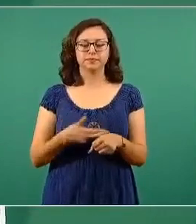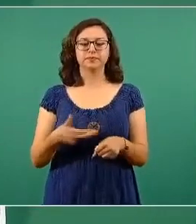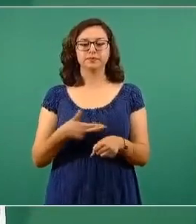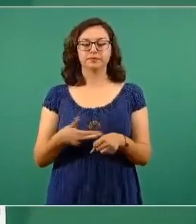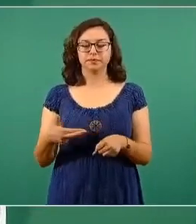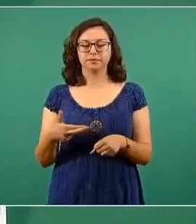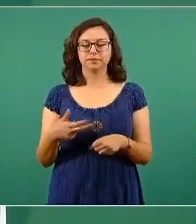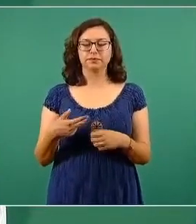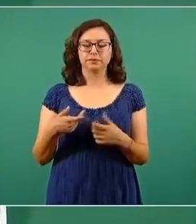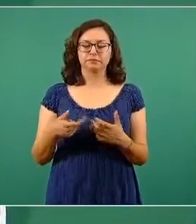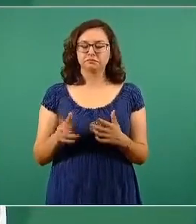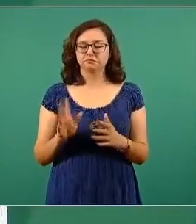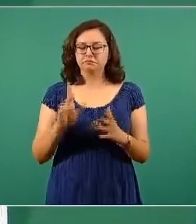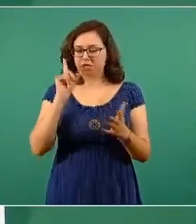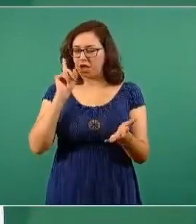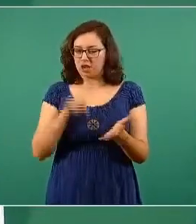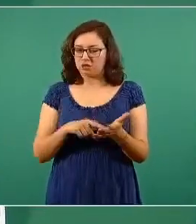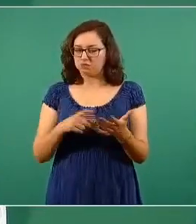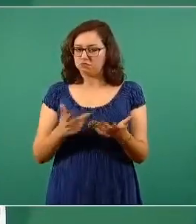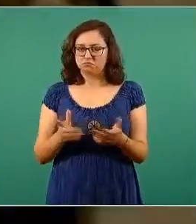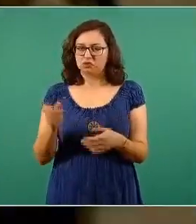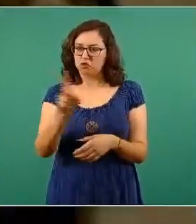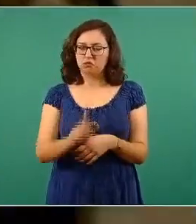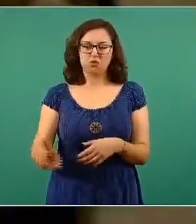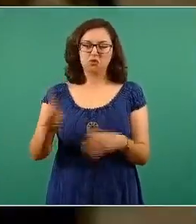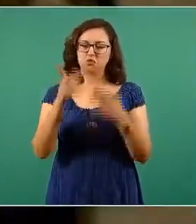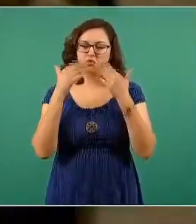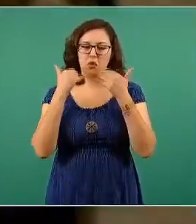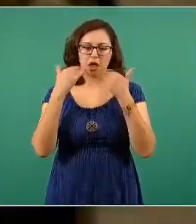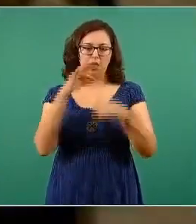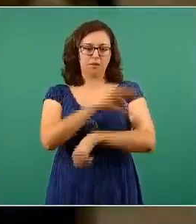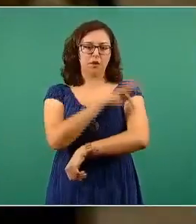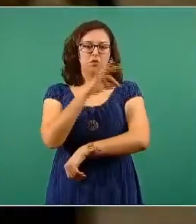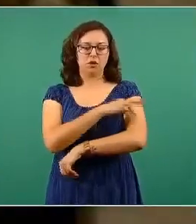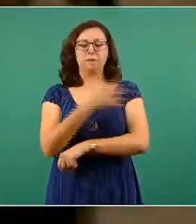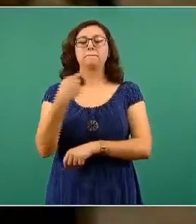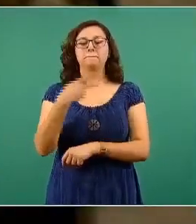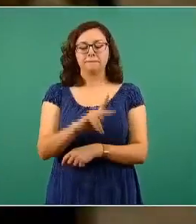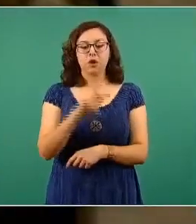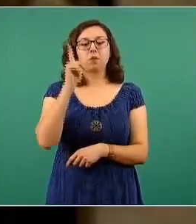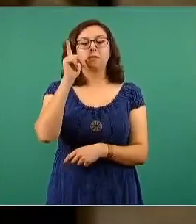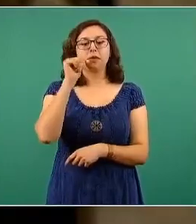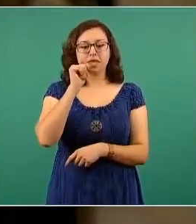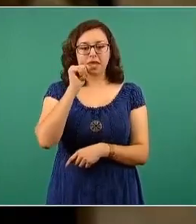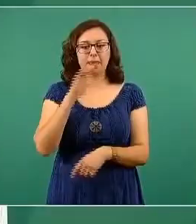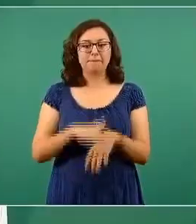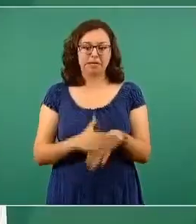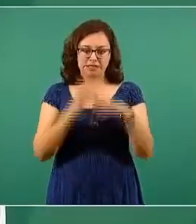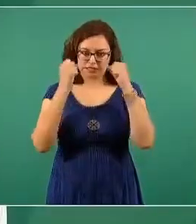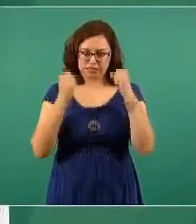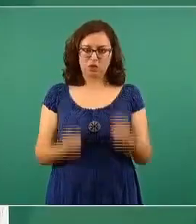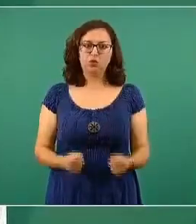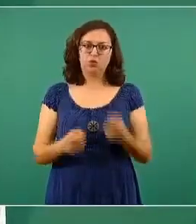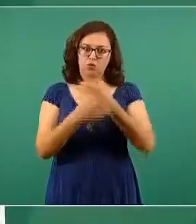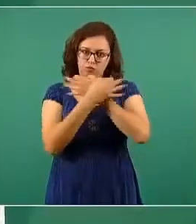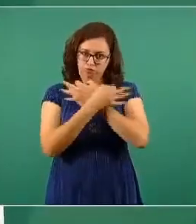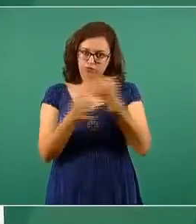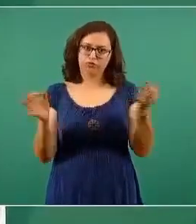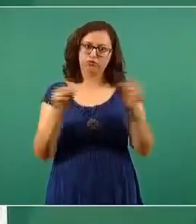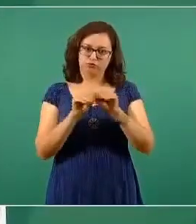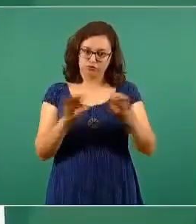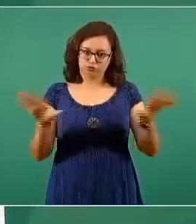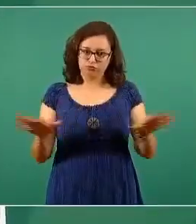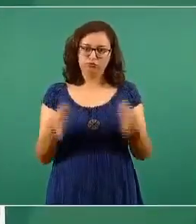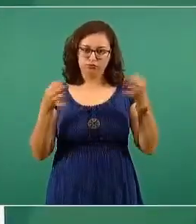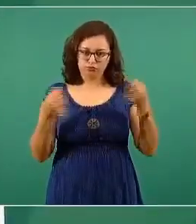embargo, mañana mismo lo reconfirmamos, ¿no? Para ya que sea como una comunicación oficial y